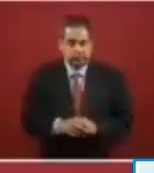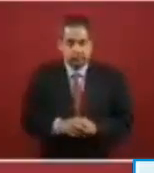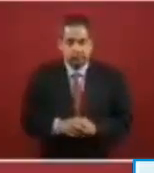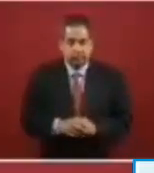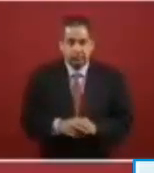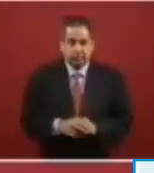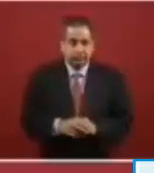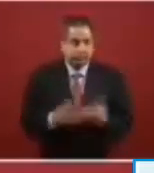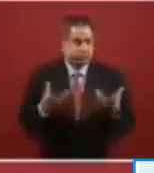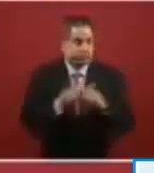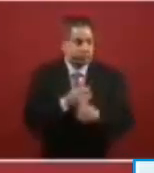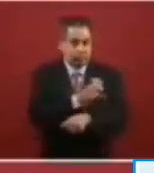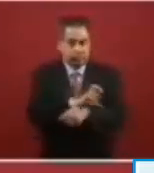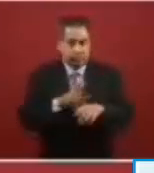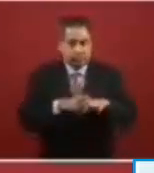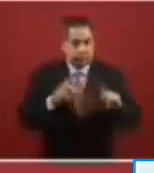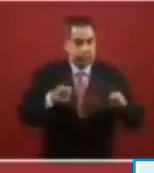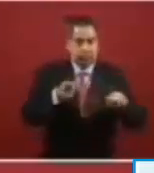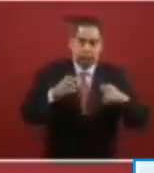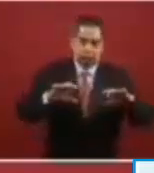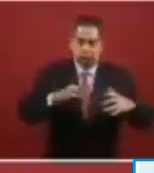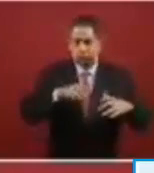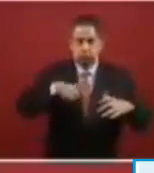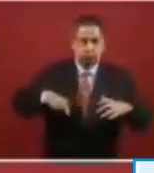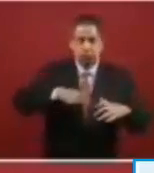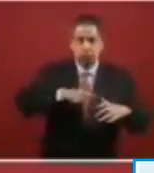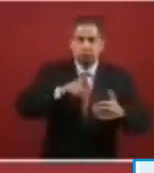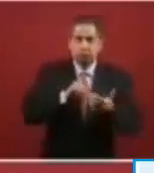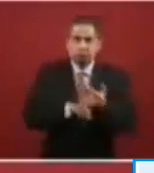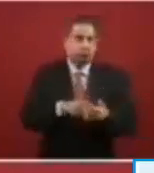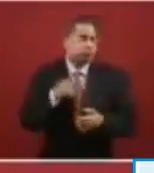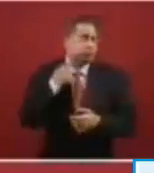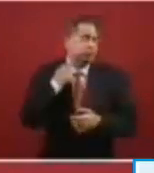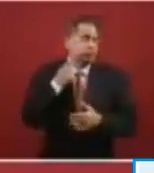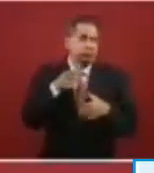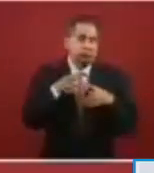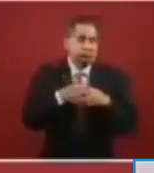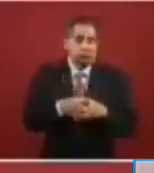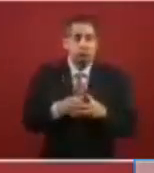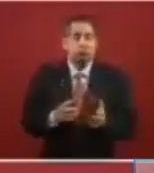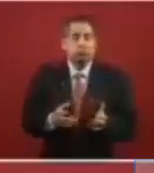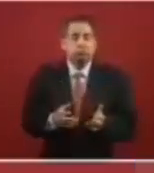coordinar los esfuerzos la política.